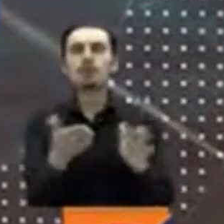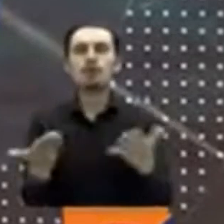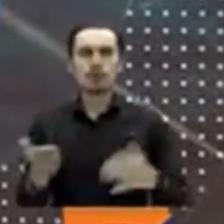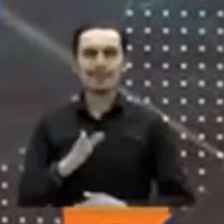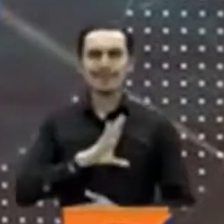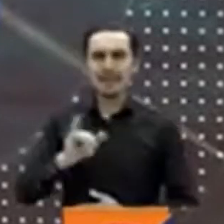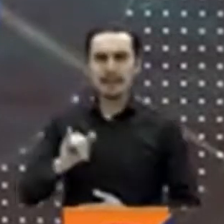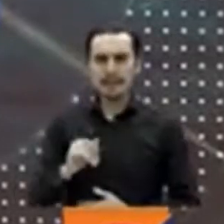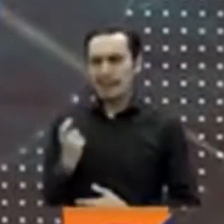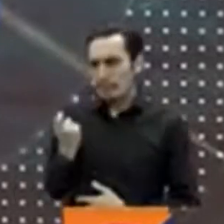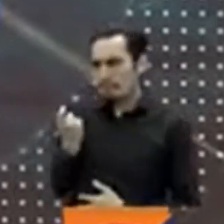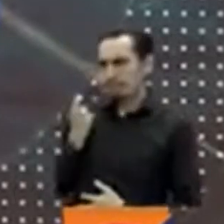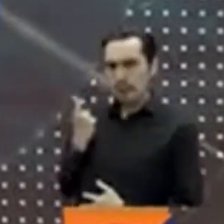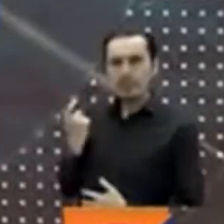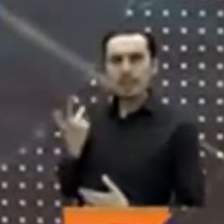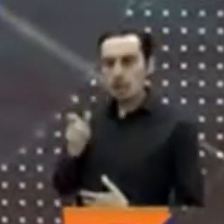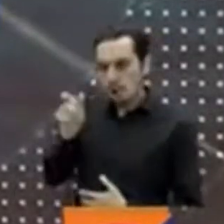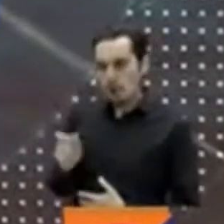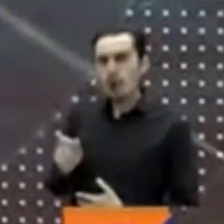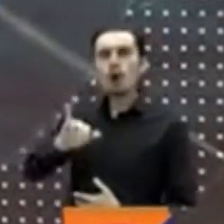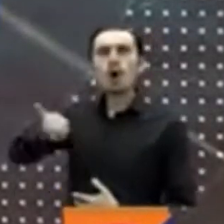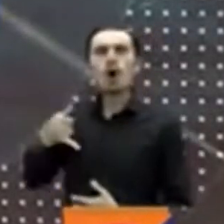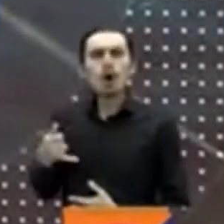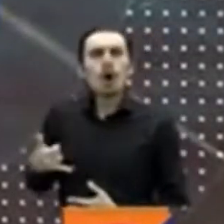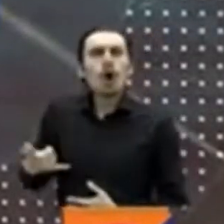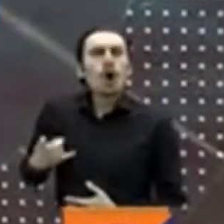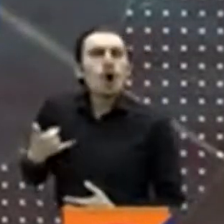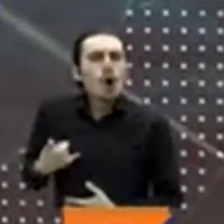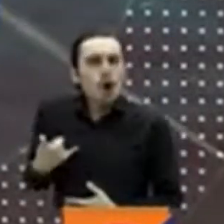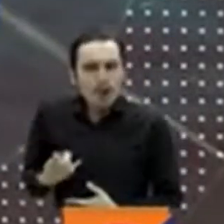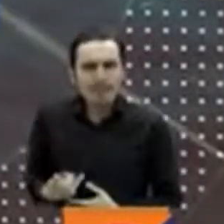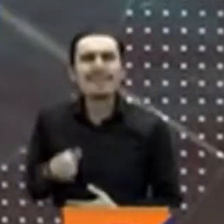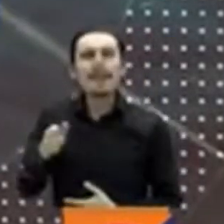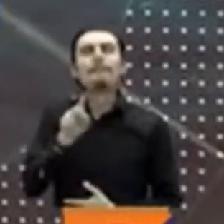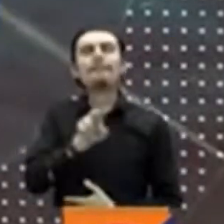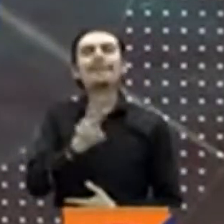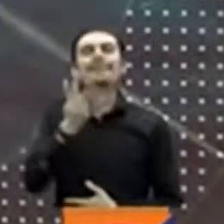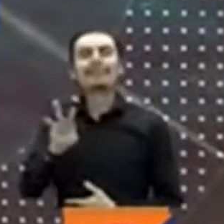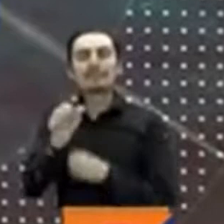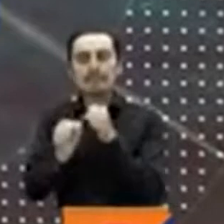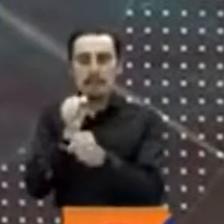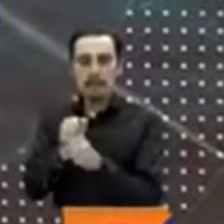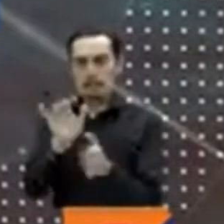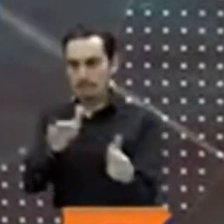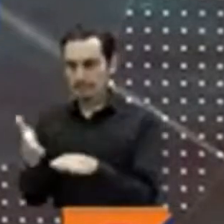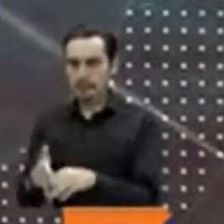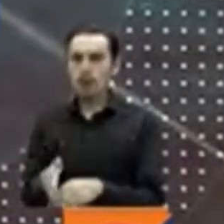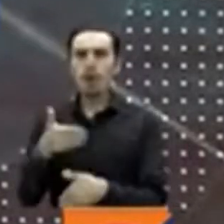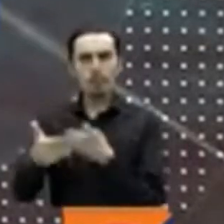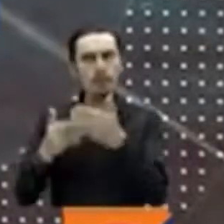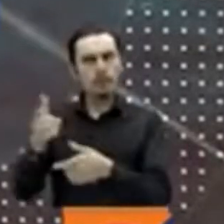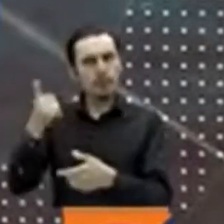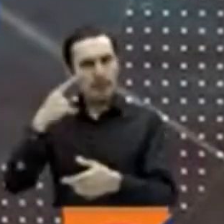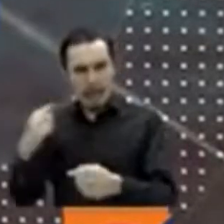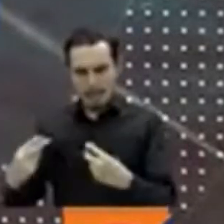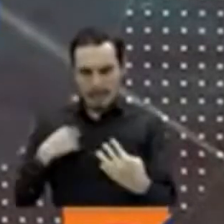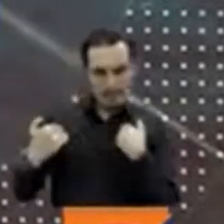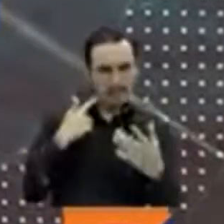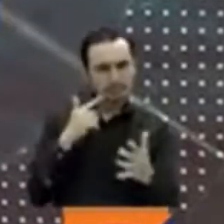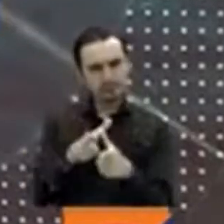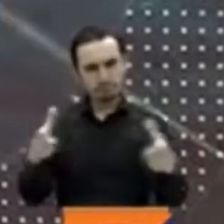caso más reciente es el de un joven de 23 años. Hay alerta por el aumento de hechos violentos en la capital del Valle del